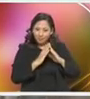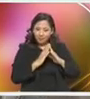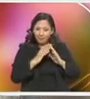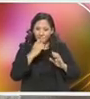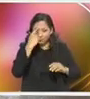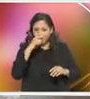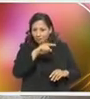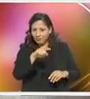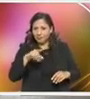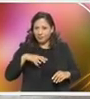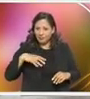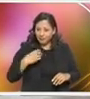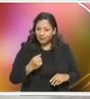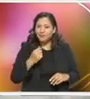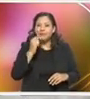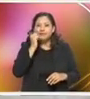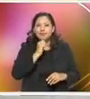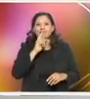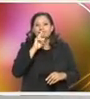de llevarse mejor.